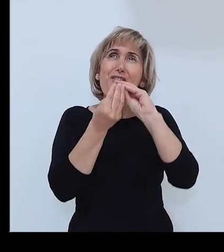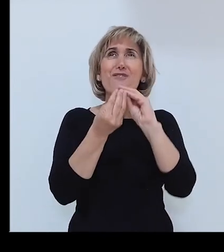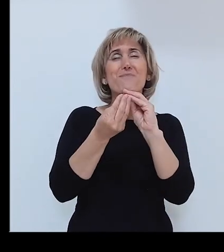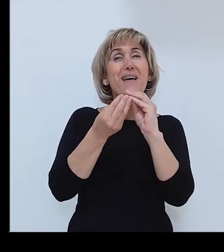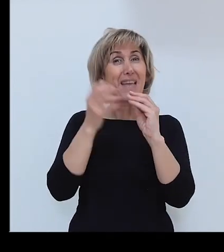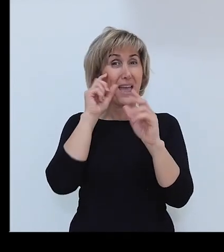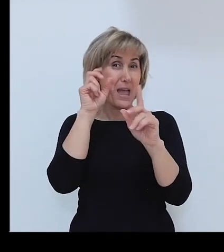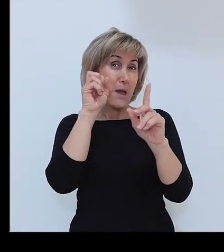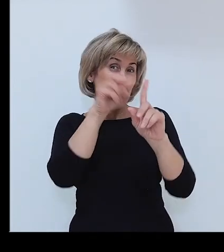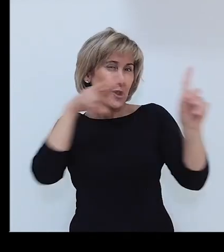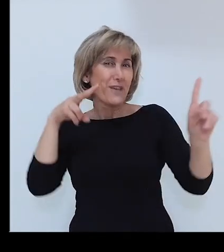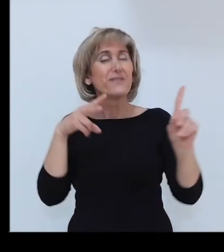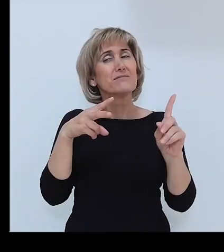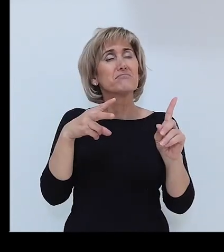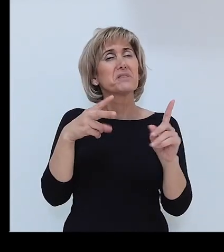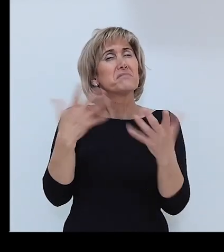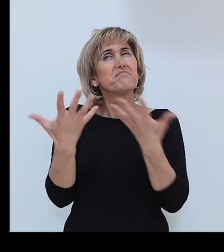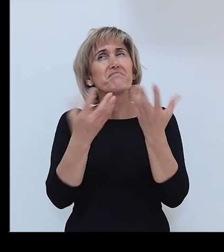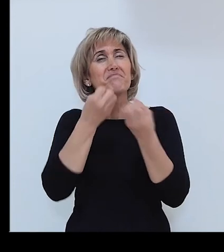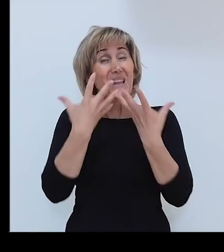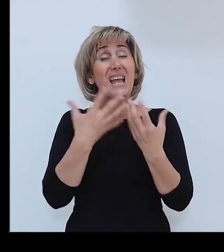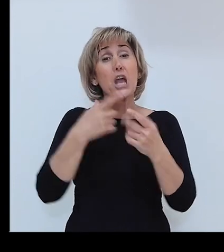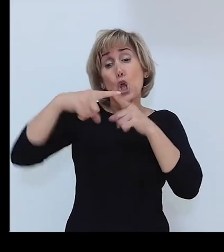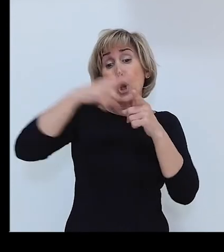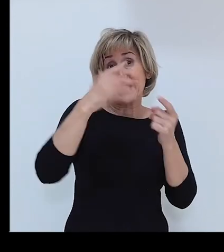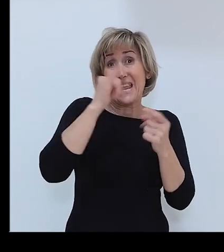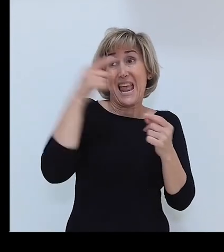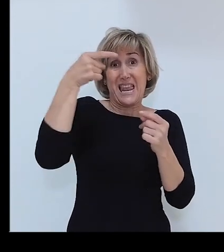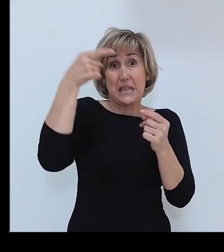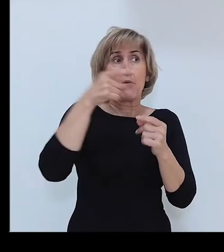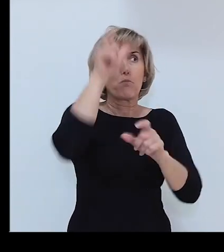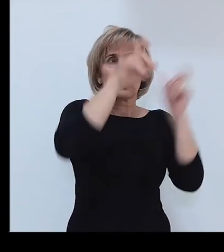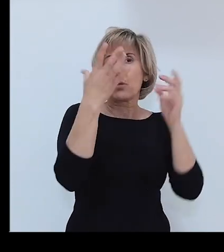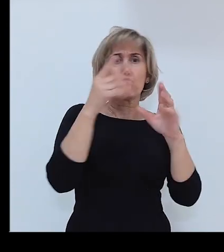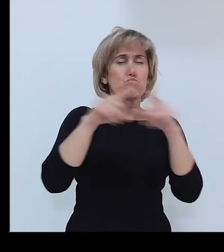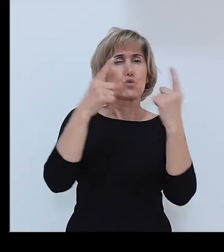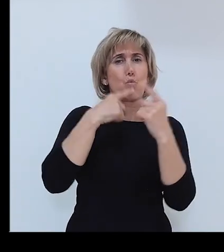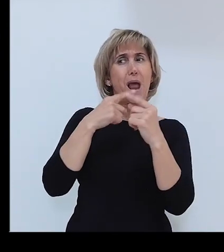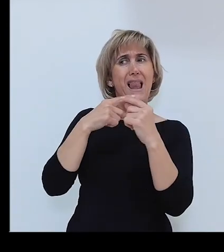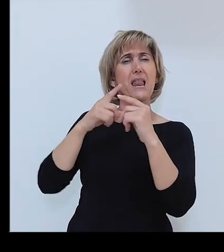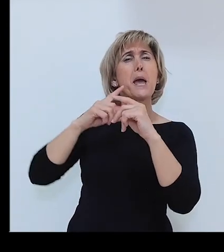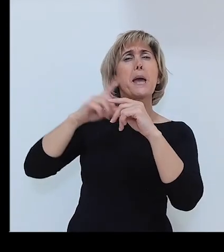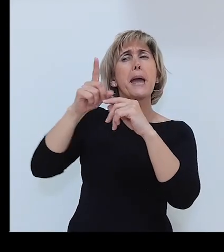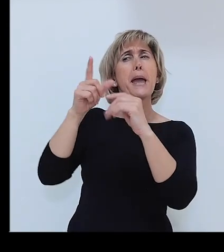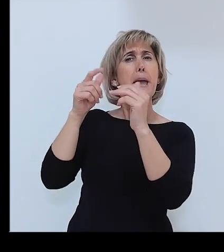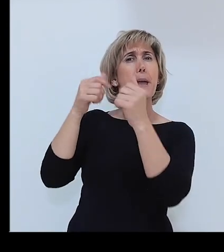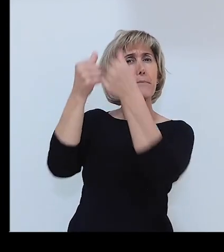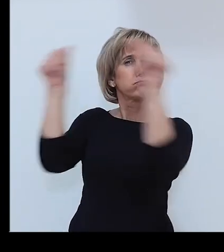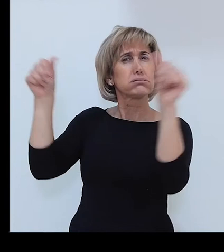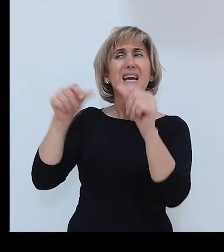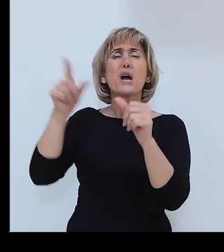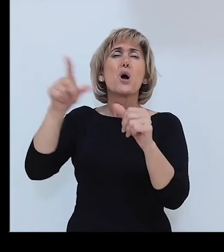tienen una forma de verlo que, bueno, y luego todo lo que tiene de negativo en su vida, que cualquiera la hubiera marcado y la